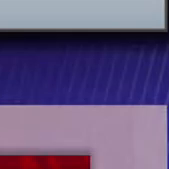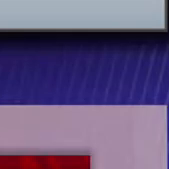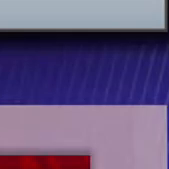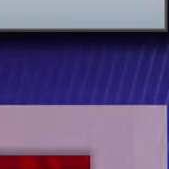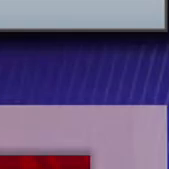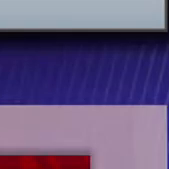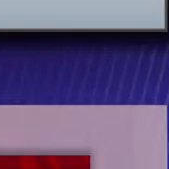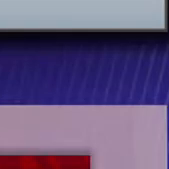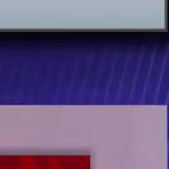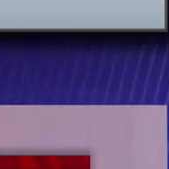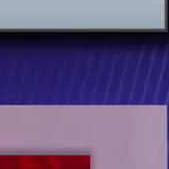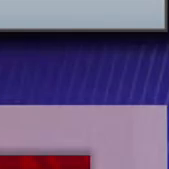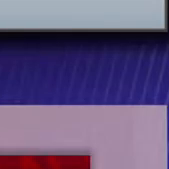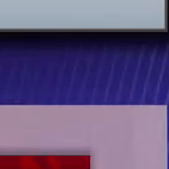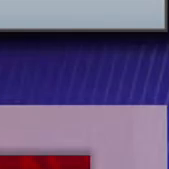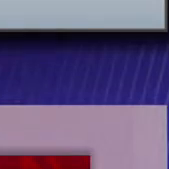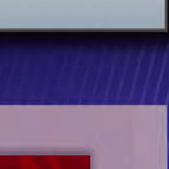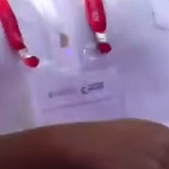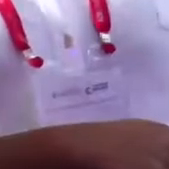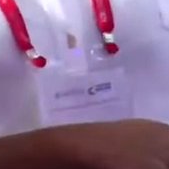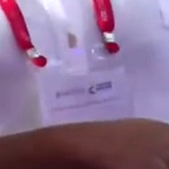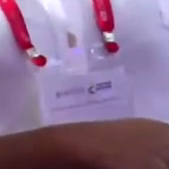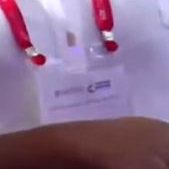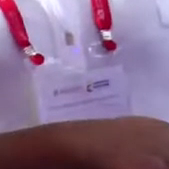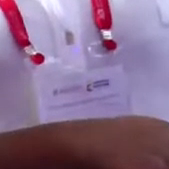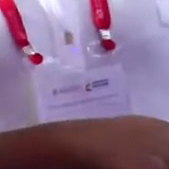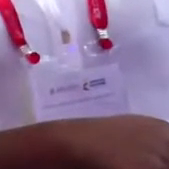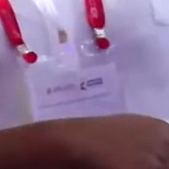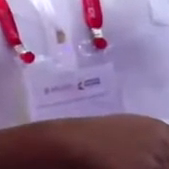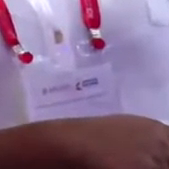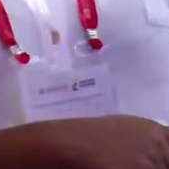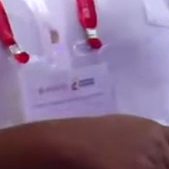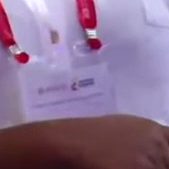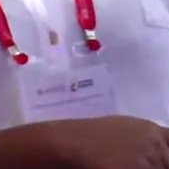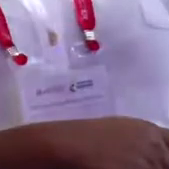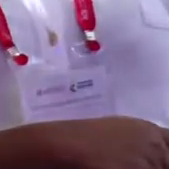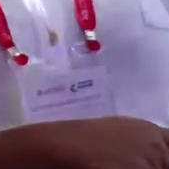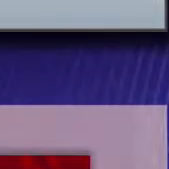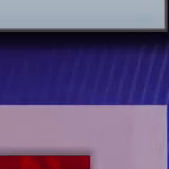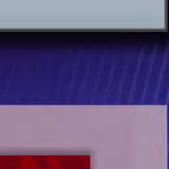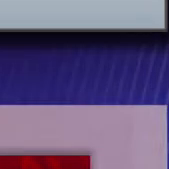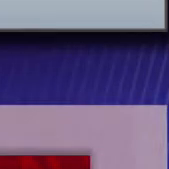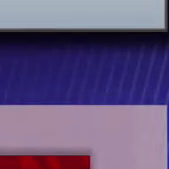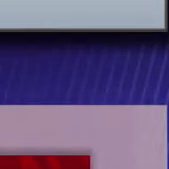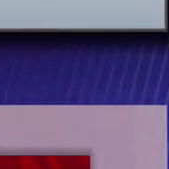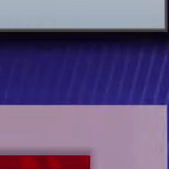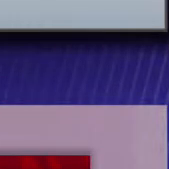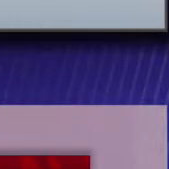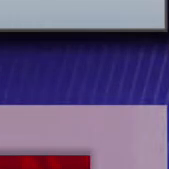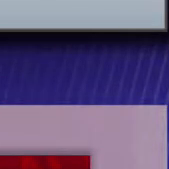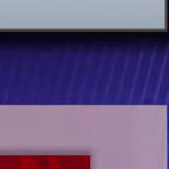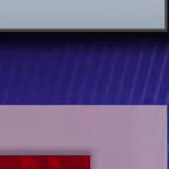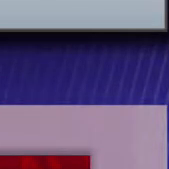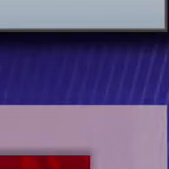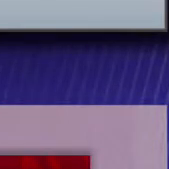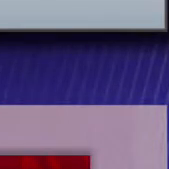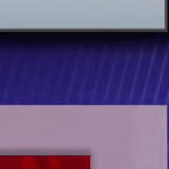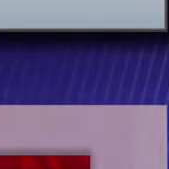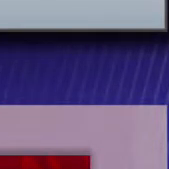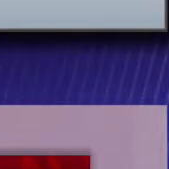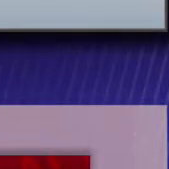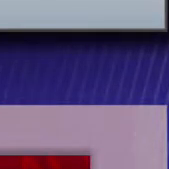sino el conocimiento frente a la institucionalidad de la agencia. Una de las campañas de comunicación exitosas y que ha